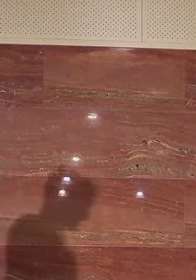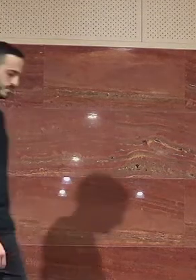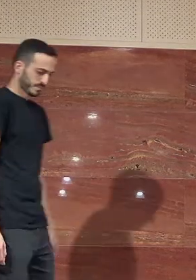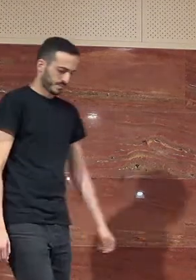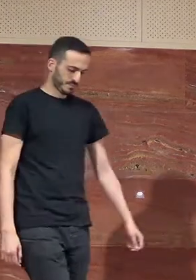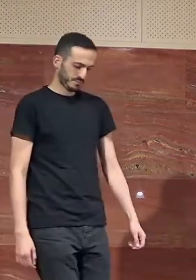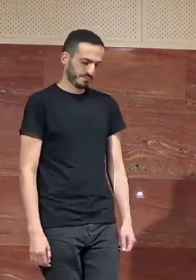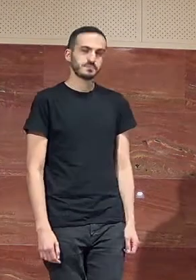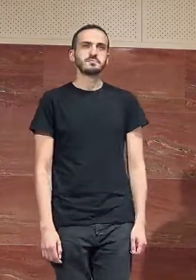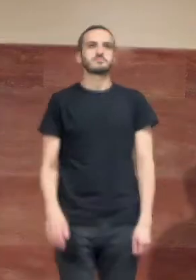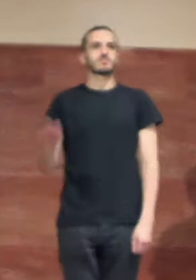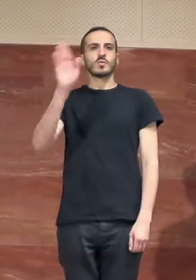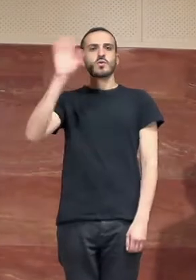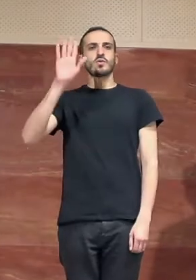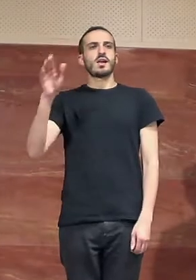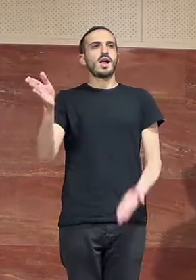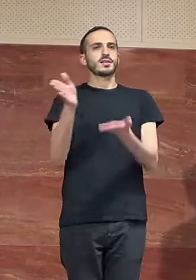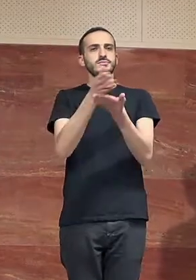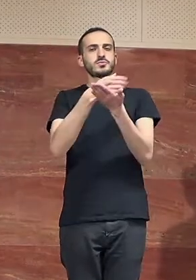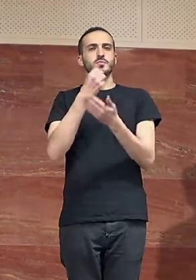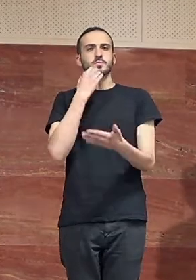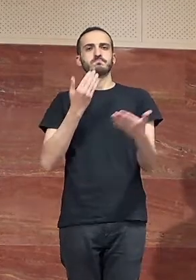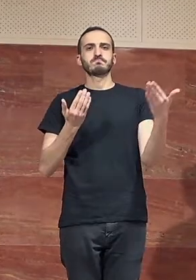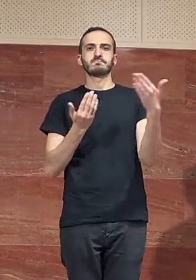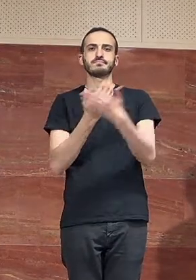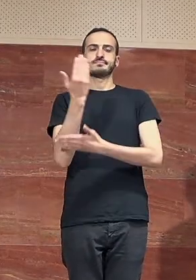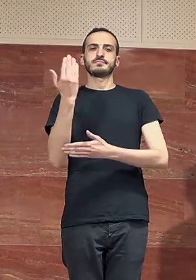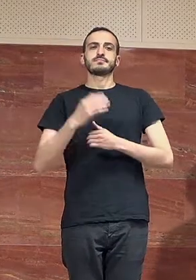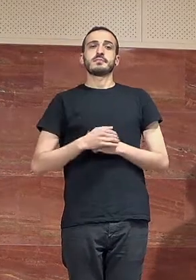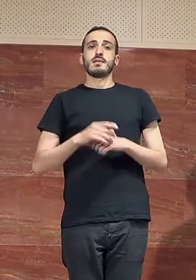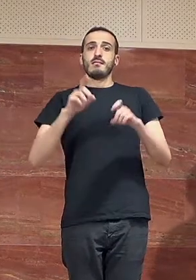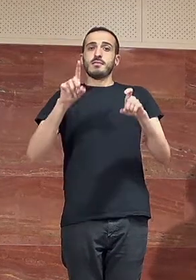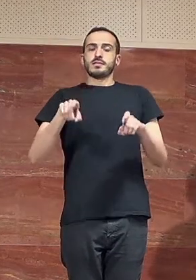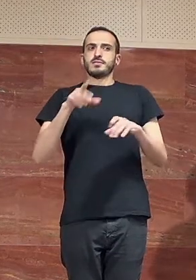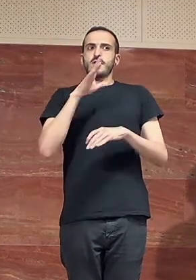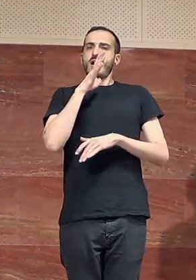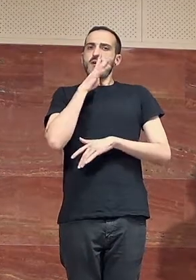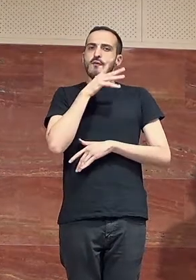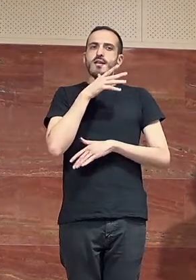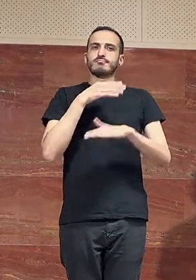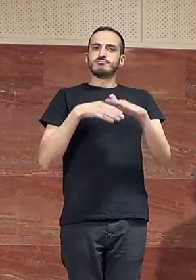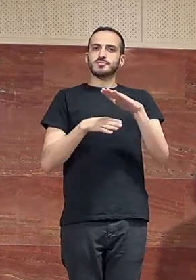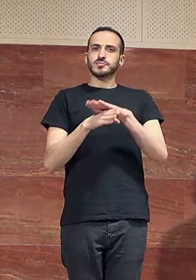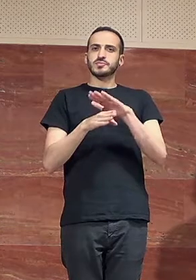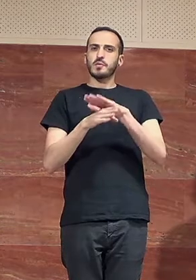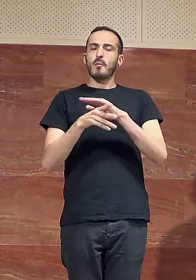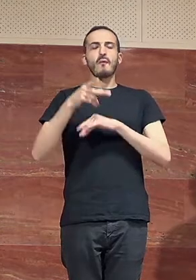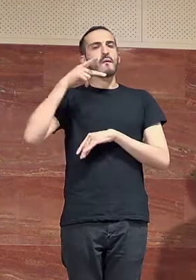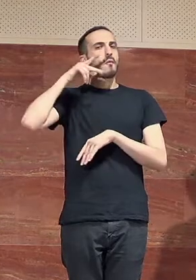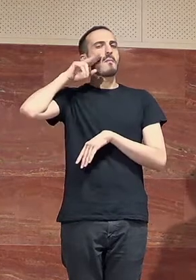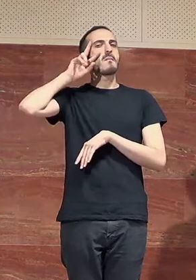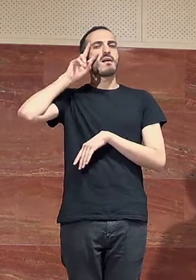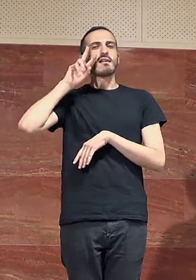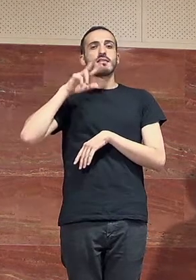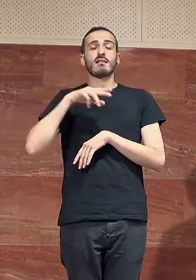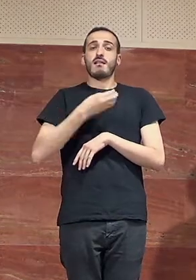Hola a todos, buenos días. Después de esta pausa que hemos hecho, vamos a continuar contando algunas experiencias que el